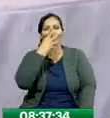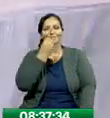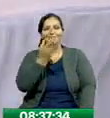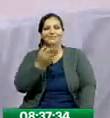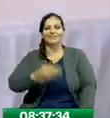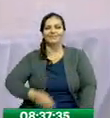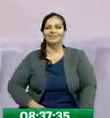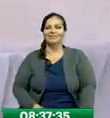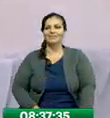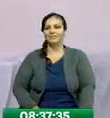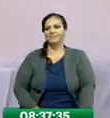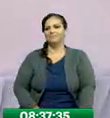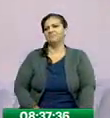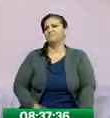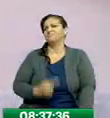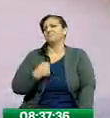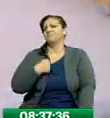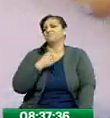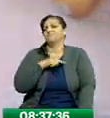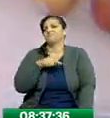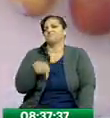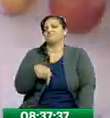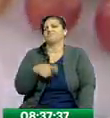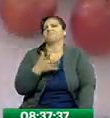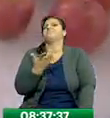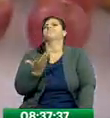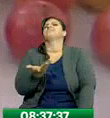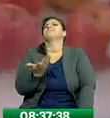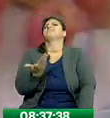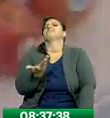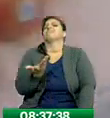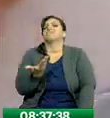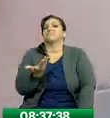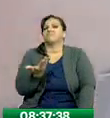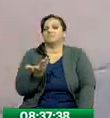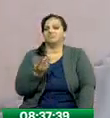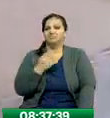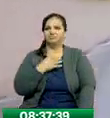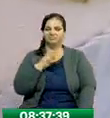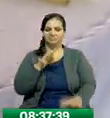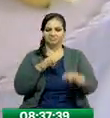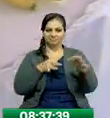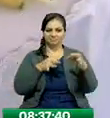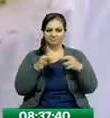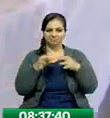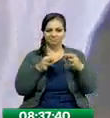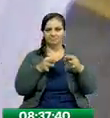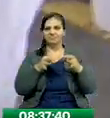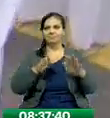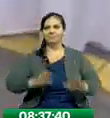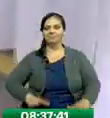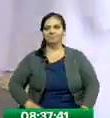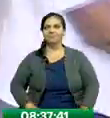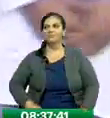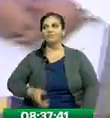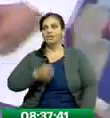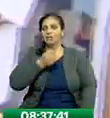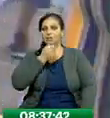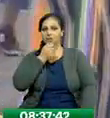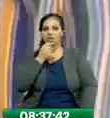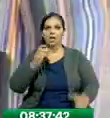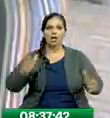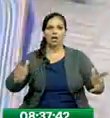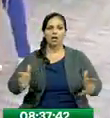usted dirán que se da un huevo por ella que se la vamos a por ella la banda me está llevando a los mensajes positivos